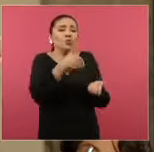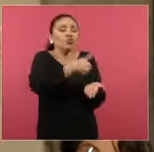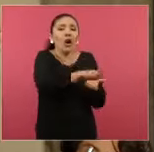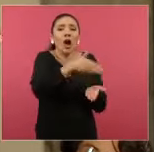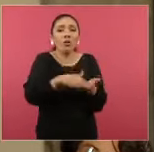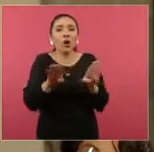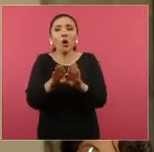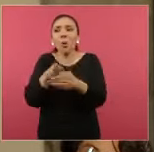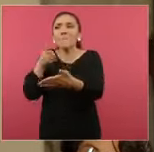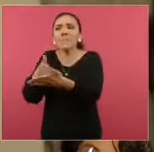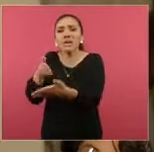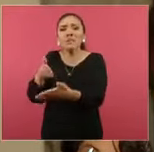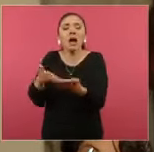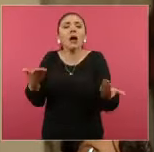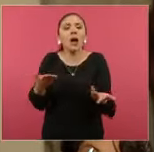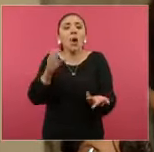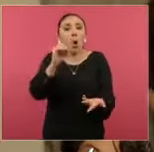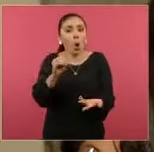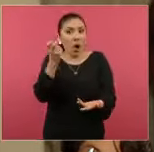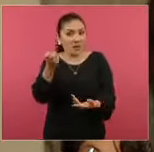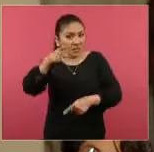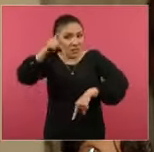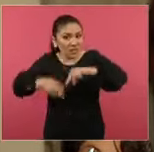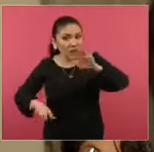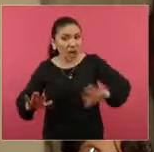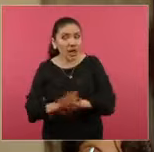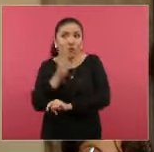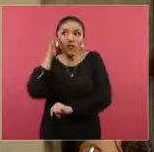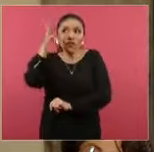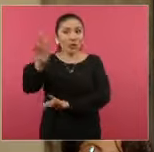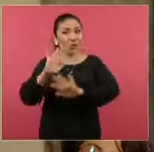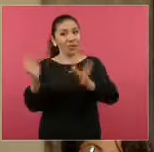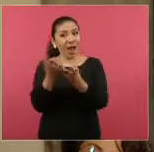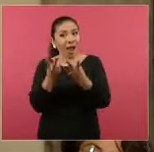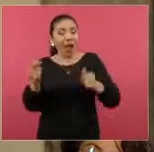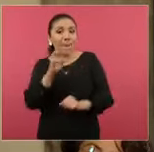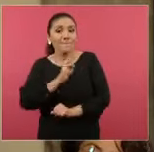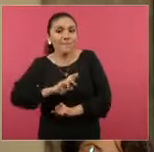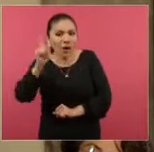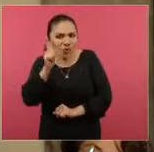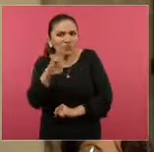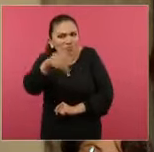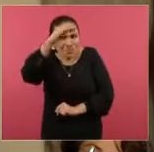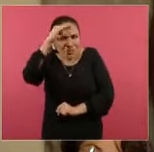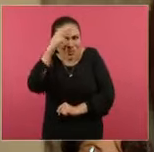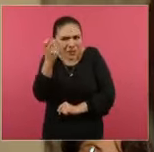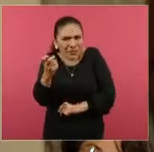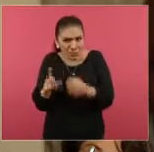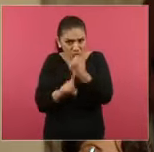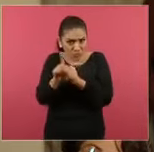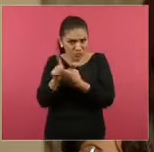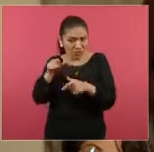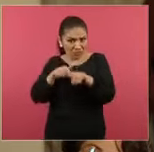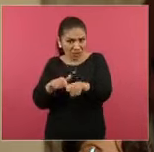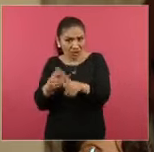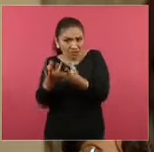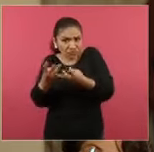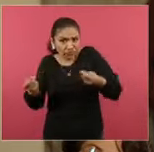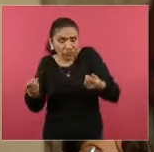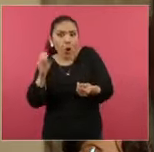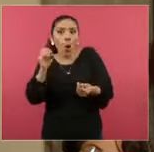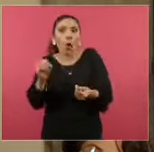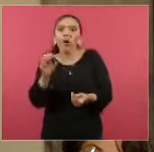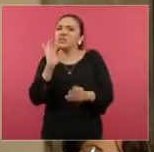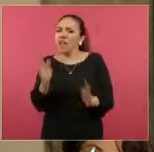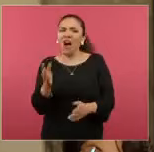varados o esto se va a corregir a un futuro. Se plantea corregir esto, que todos los